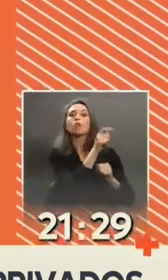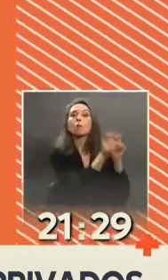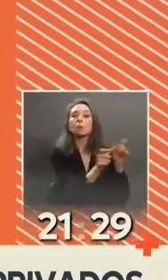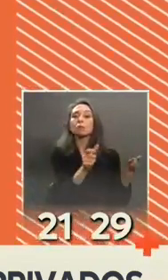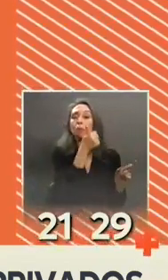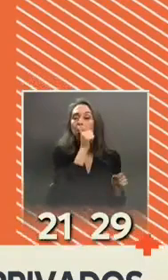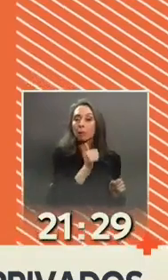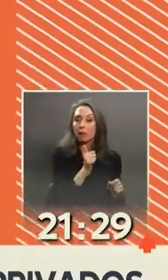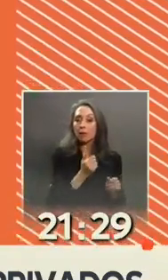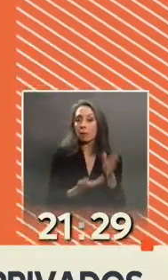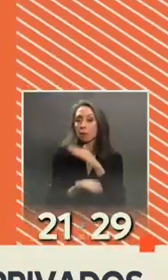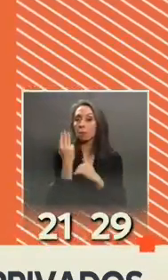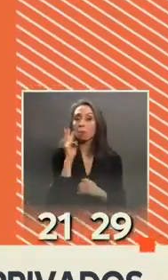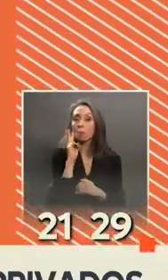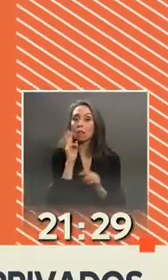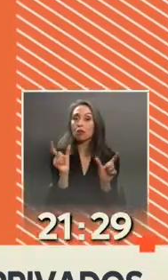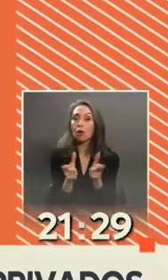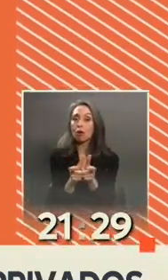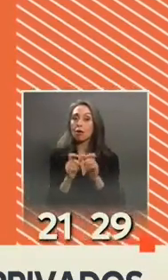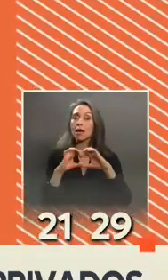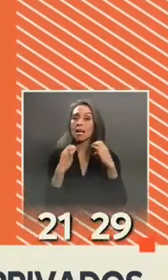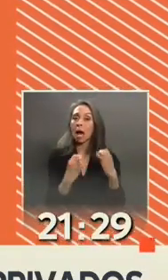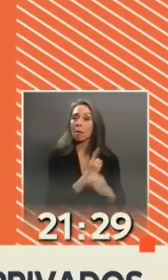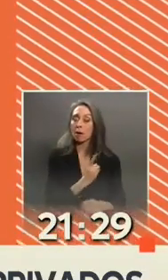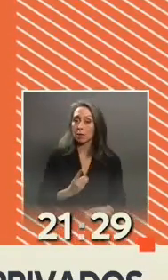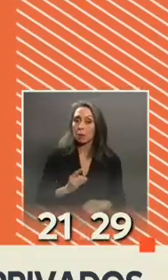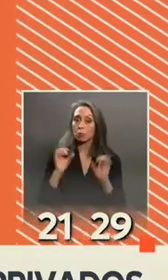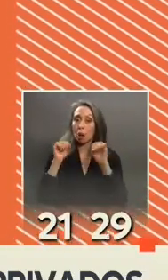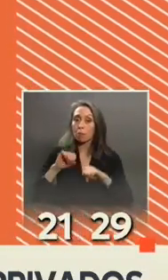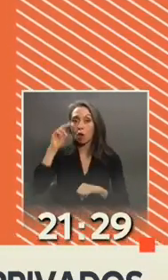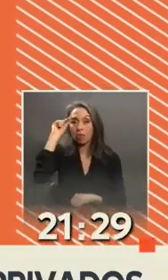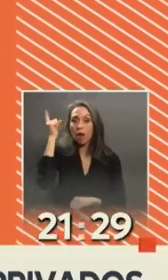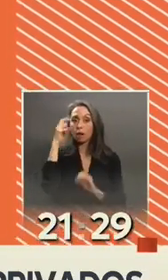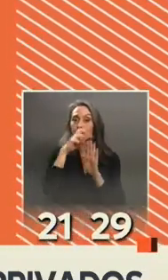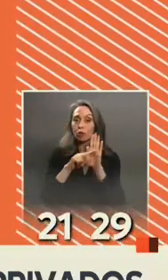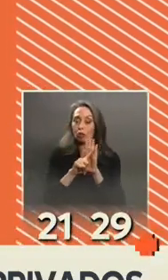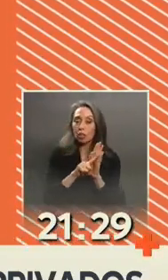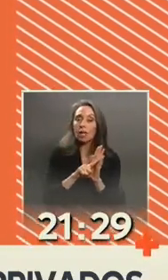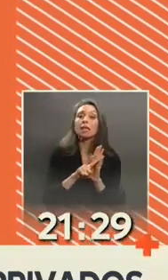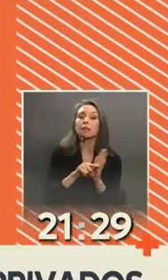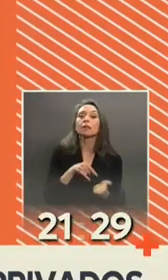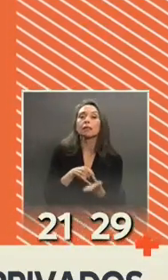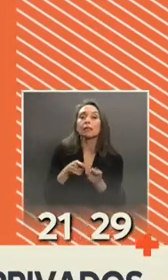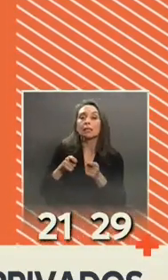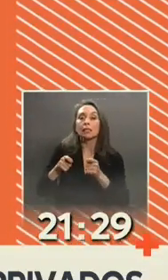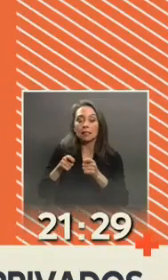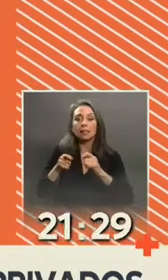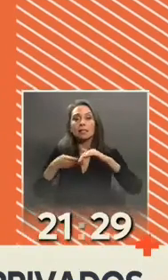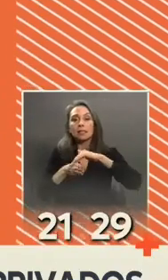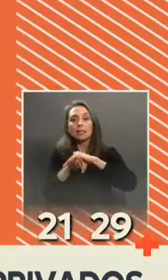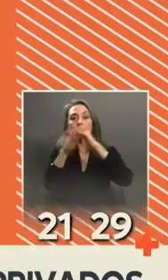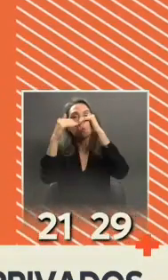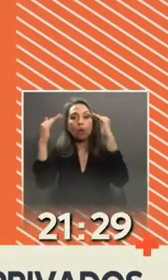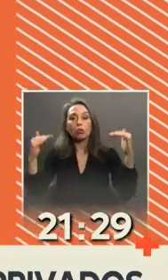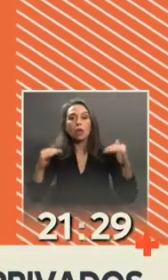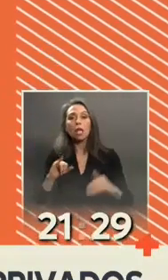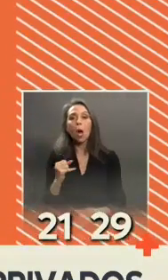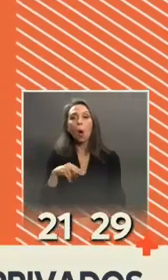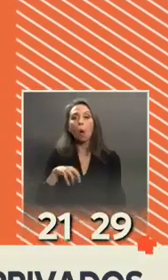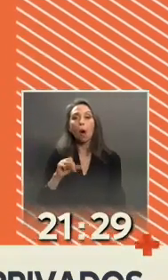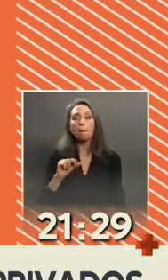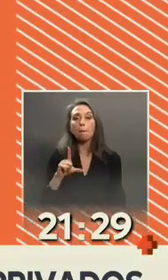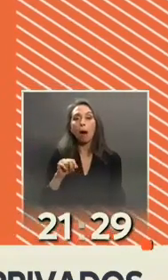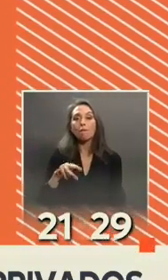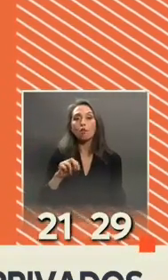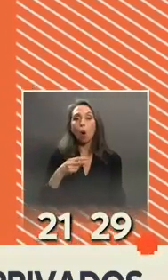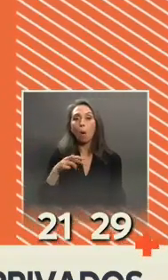la Comisión de Vivienda de la Cámara aprobó en general el proyecto de ley de acceso a la montaña Juan Pablo Mor, que busca establecer las condiciones en que